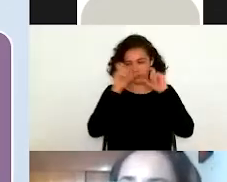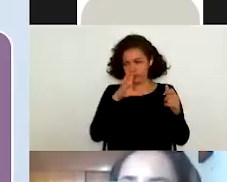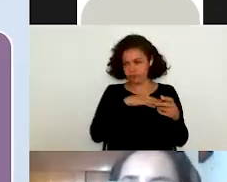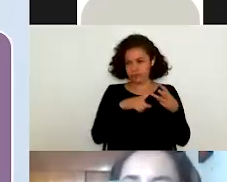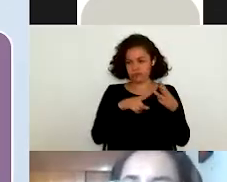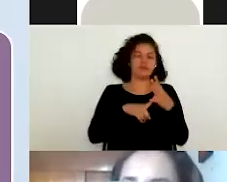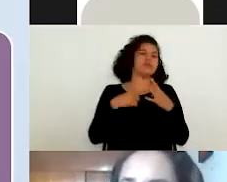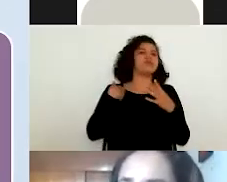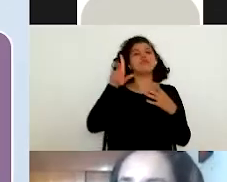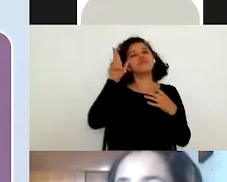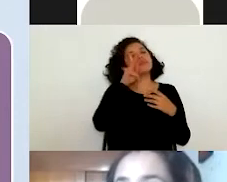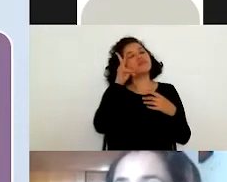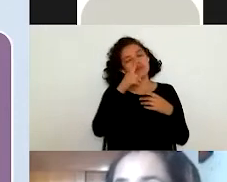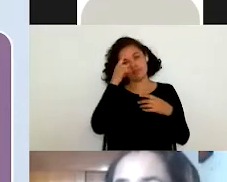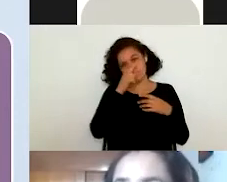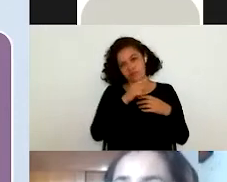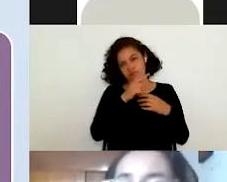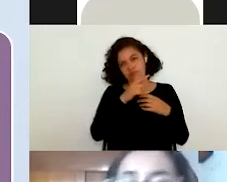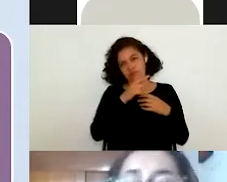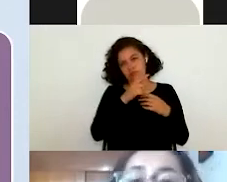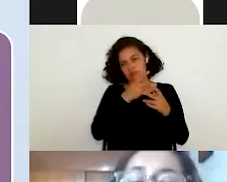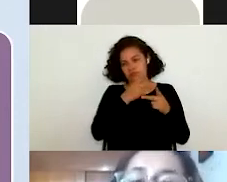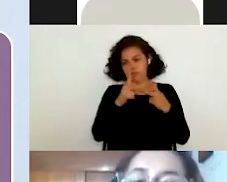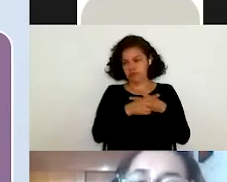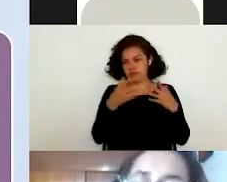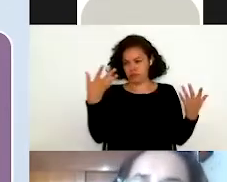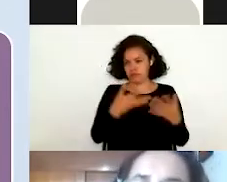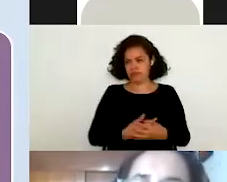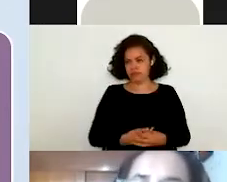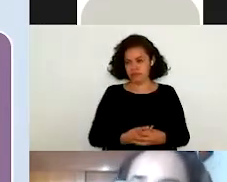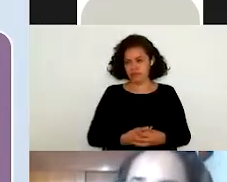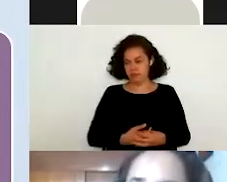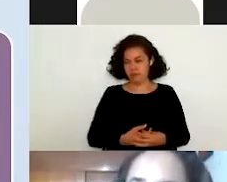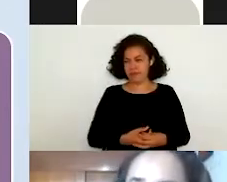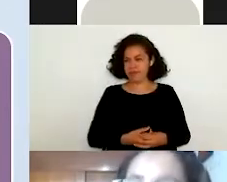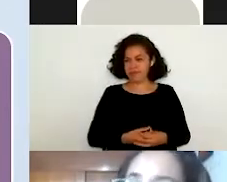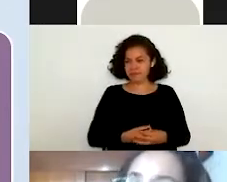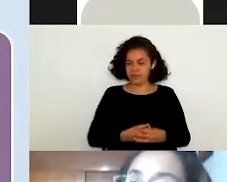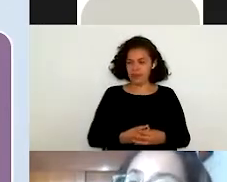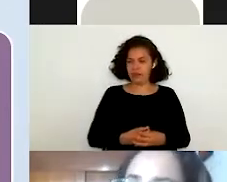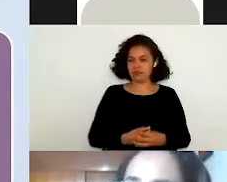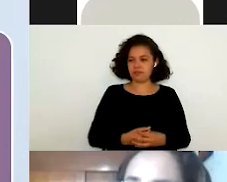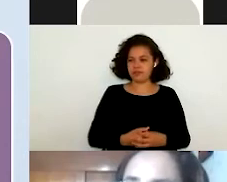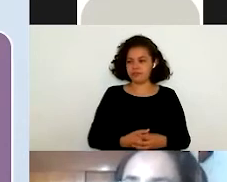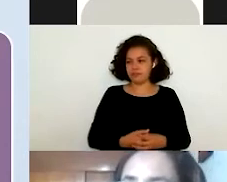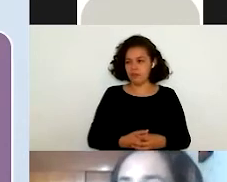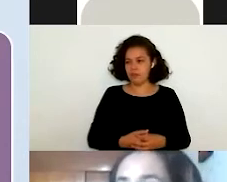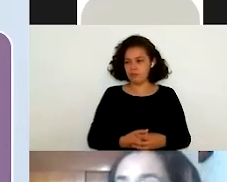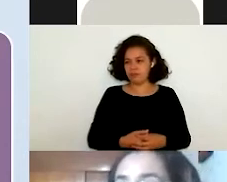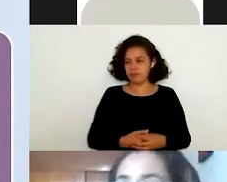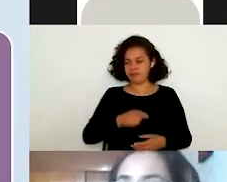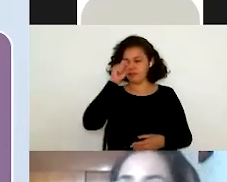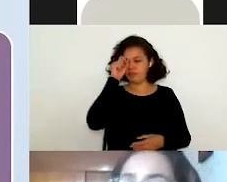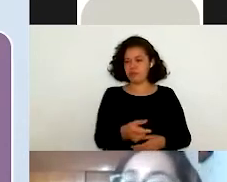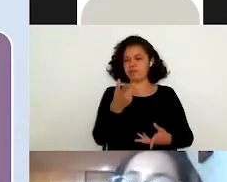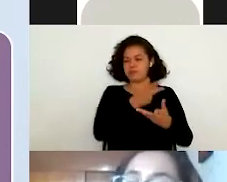esta evidencia en cuanto a productos que se generaron, ¿no? Entonces, ir también guardando todo los productos